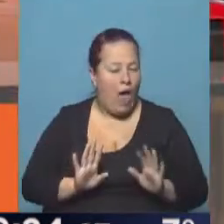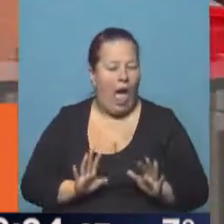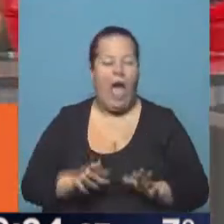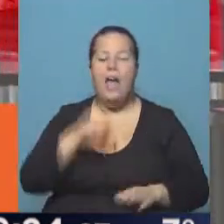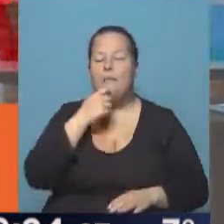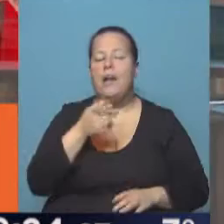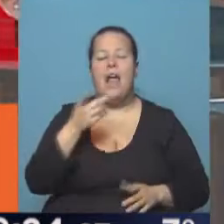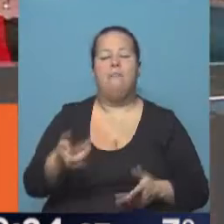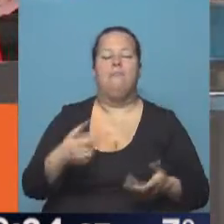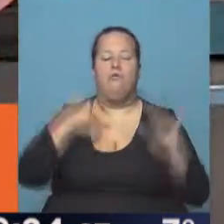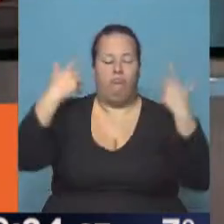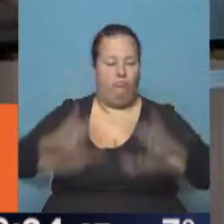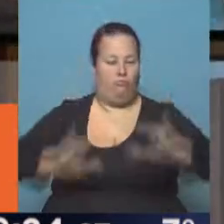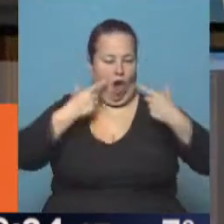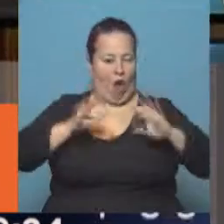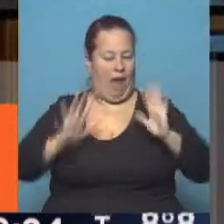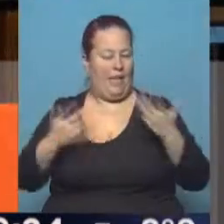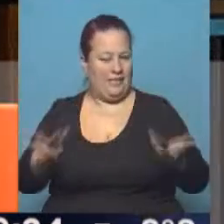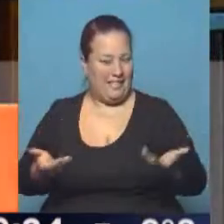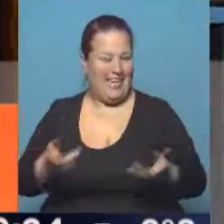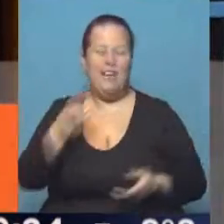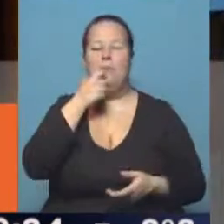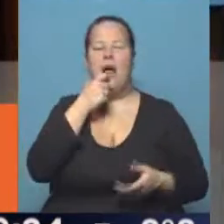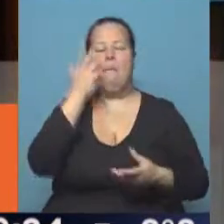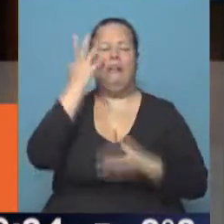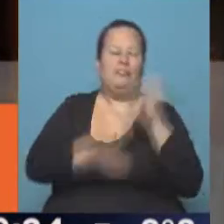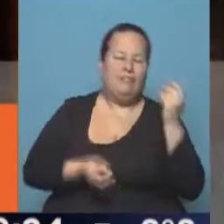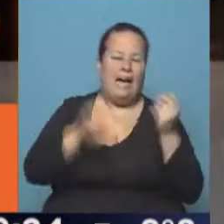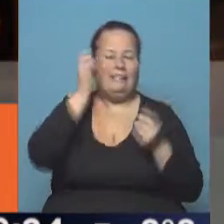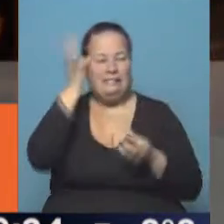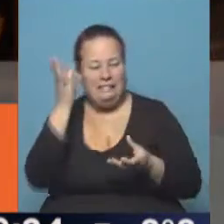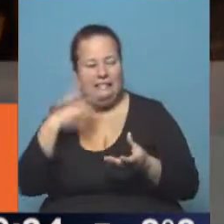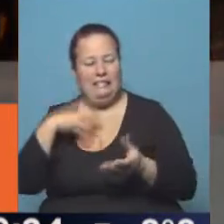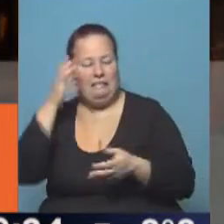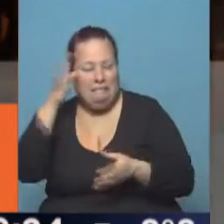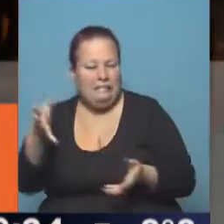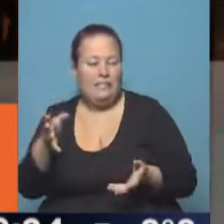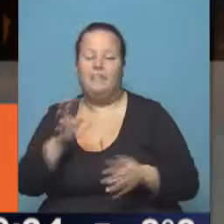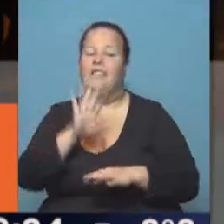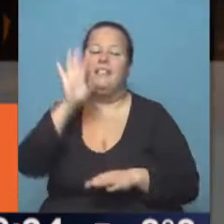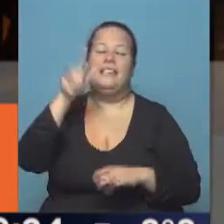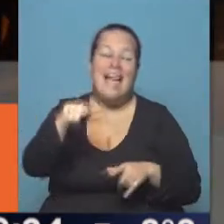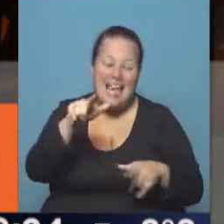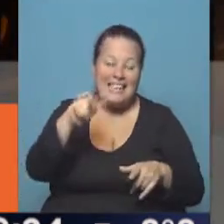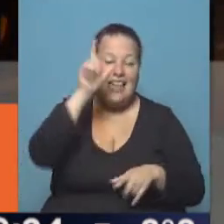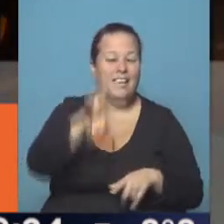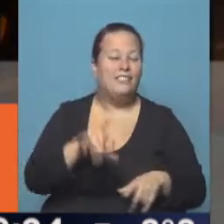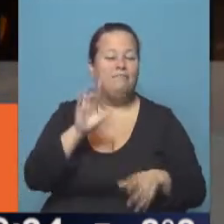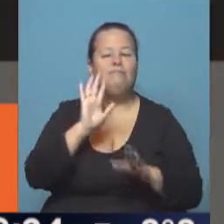que haga la esencia del hombre. Eso de se me escapó, se me fue la mano, llamar a estos